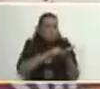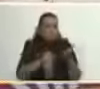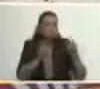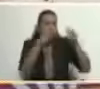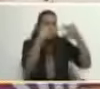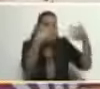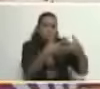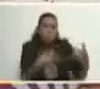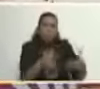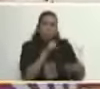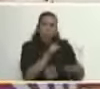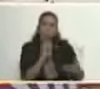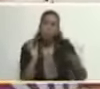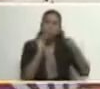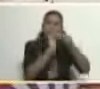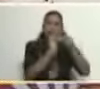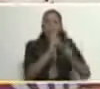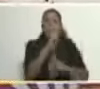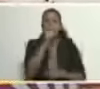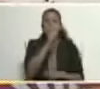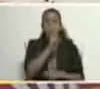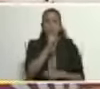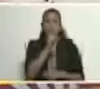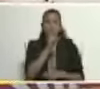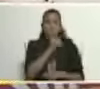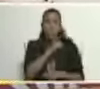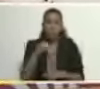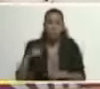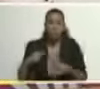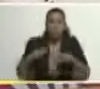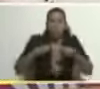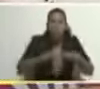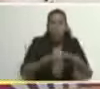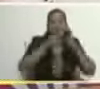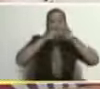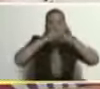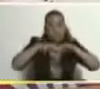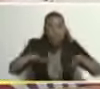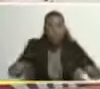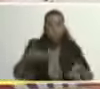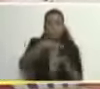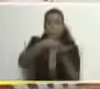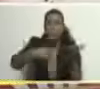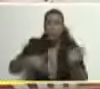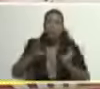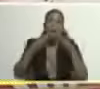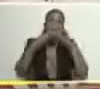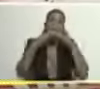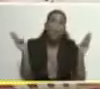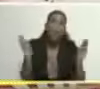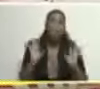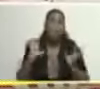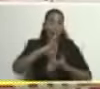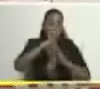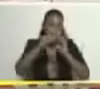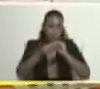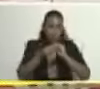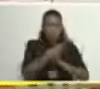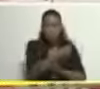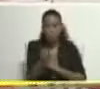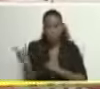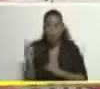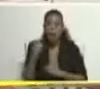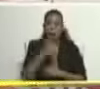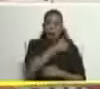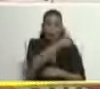gruesas, fundamentales, en privado, las presentamos a nivel público y creo que resumen en buena parte